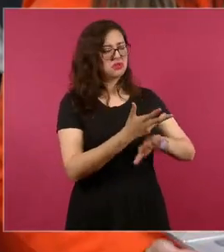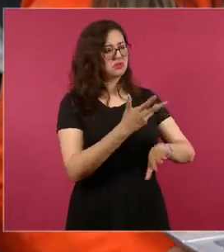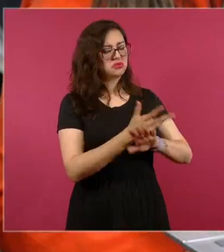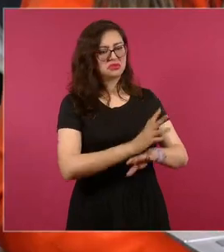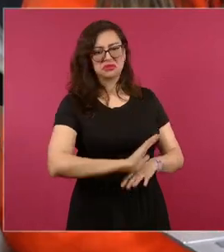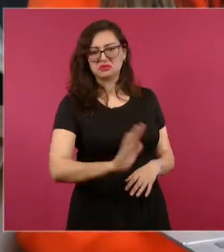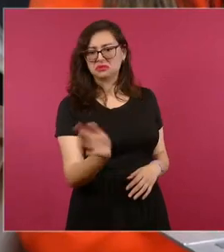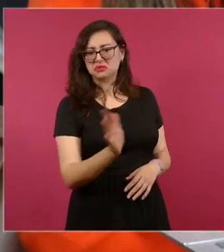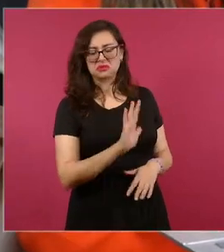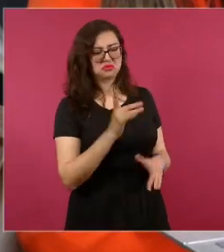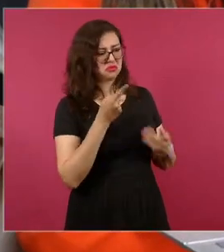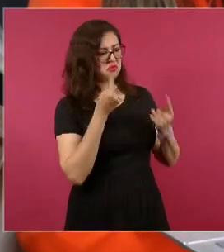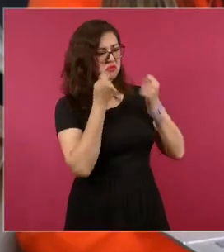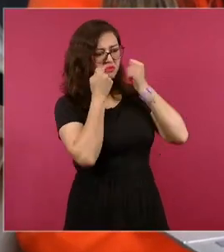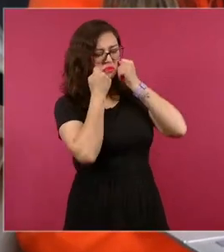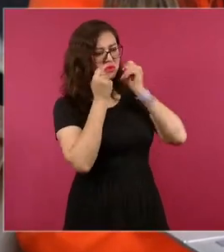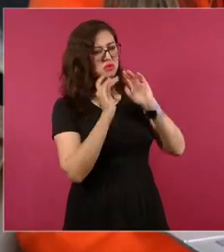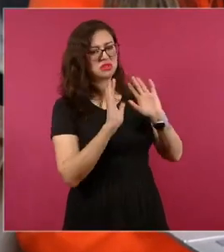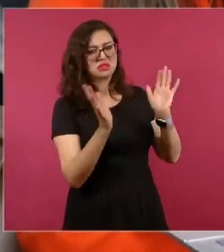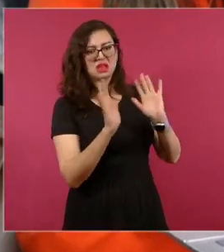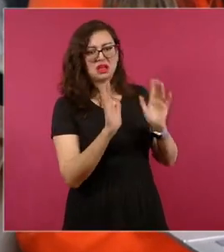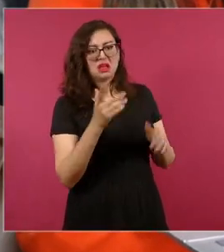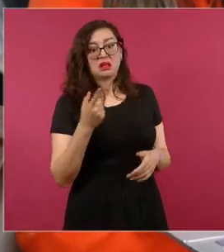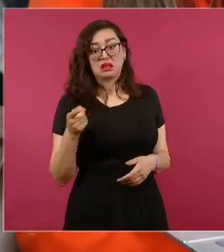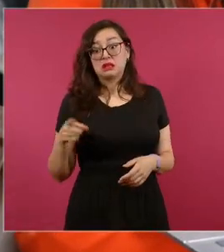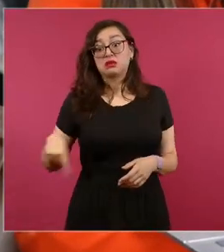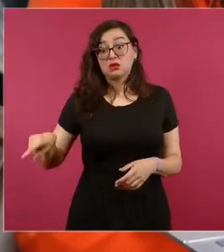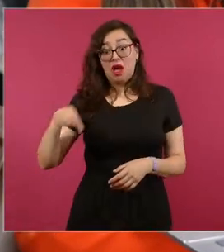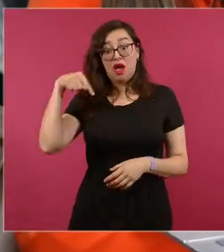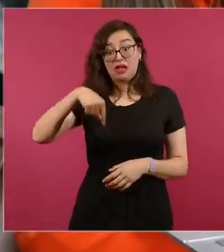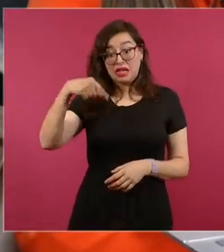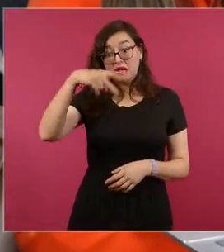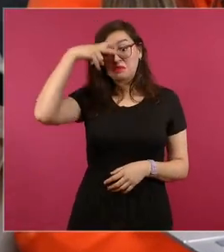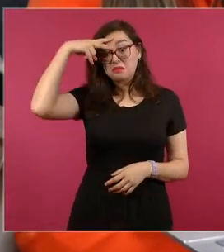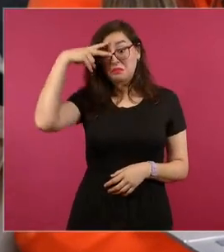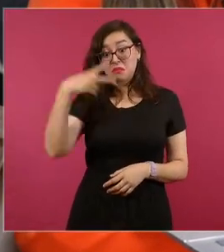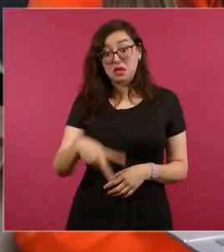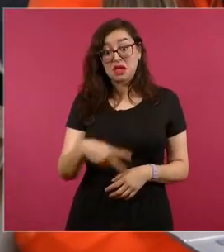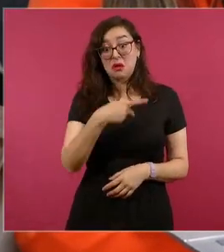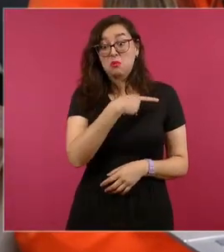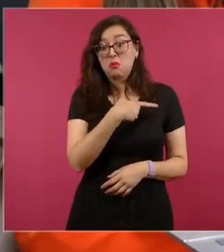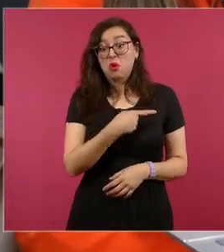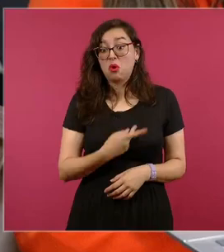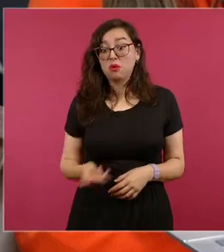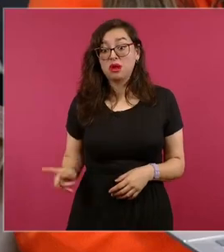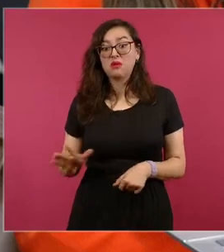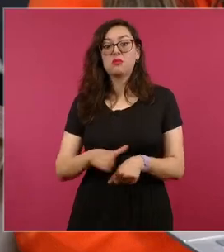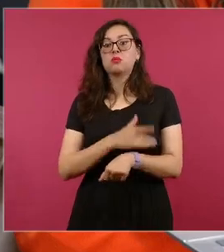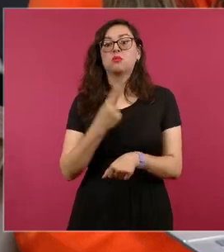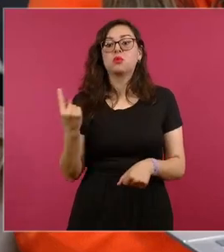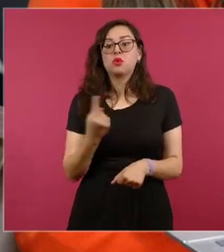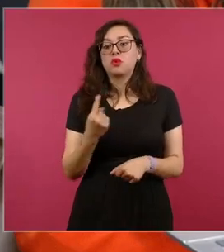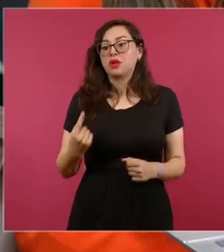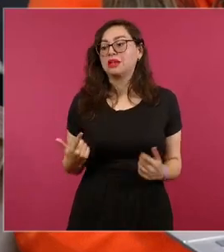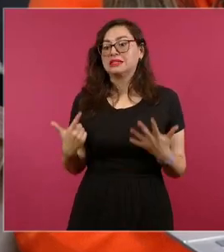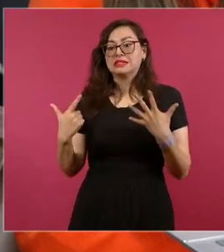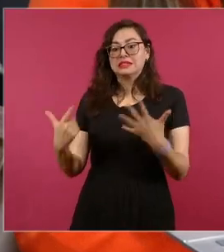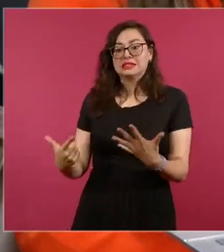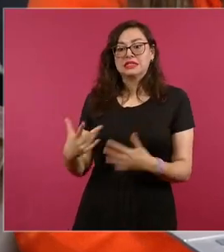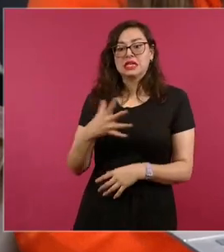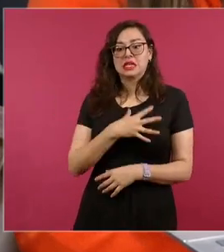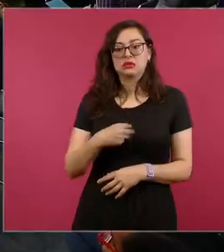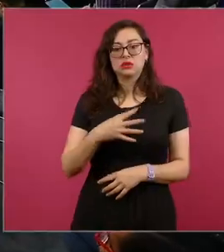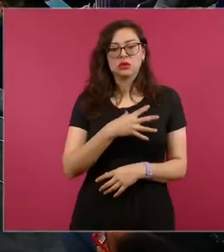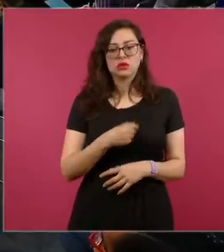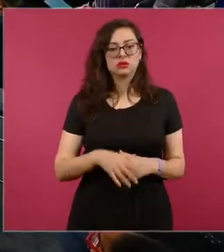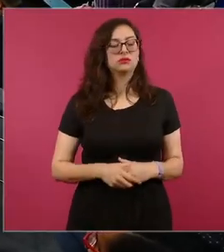Sonora tampoco, y también ellos viven en una situación muy precaria porque son 7 hijos que dejó en desamparo. Sí, pero los